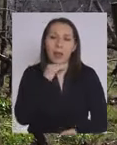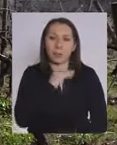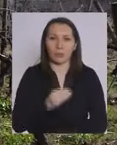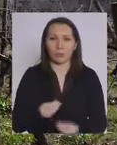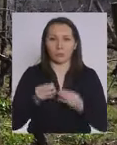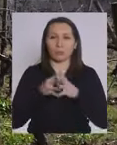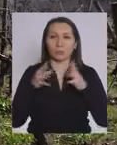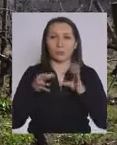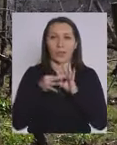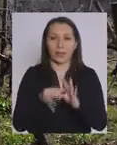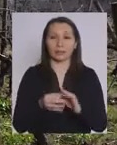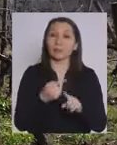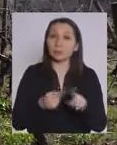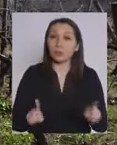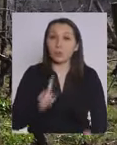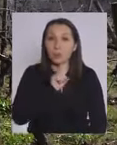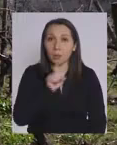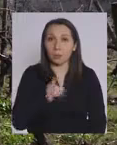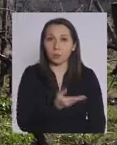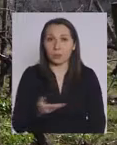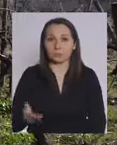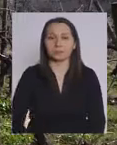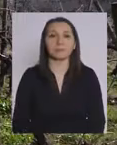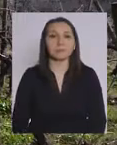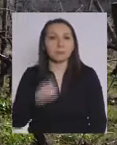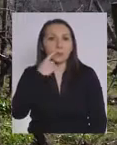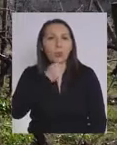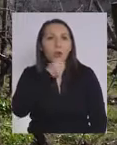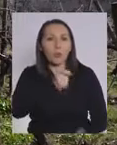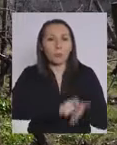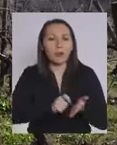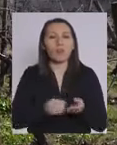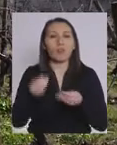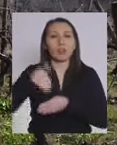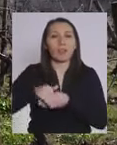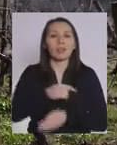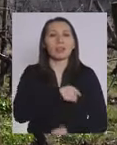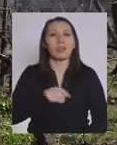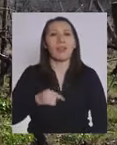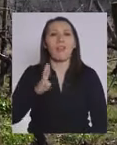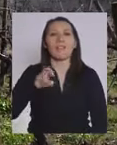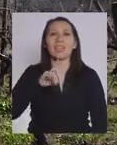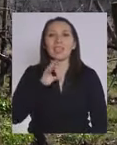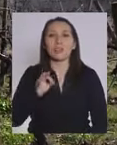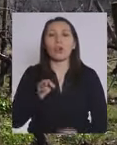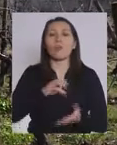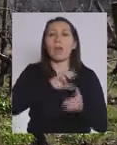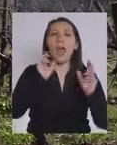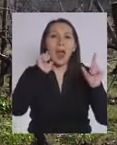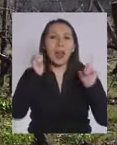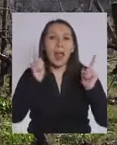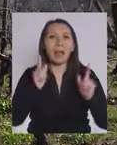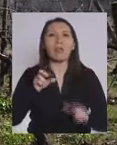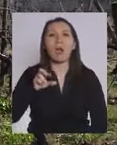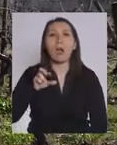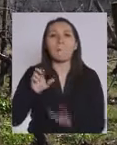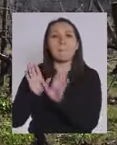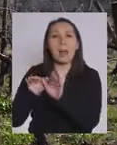gracias siguiente pregunta ministro muy buenas tardes soy juan pablo benito de radio paloma de talca